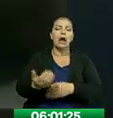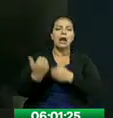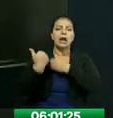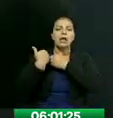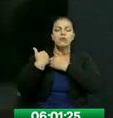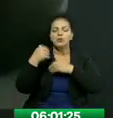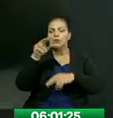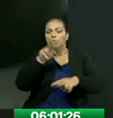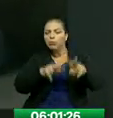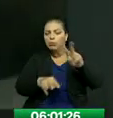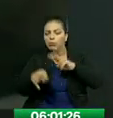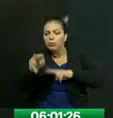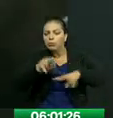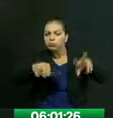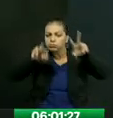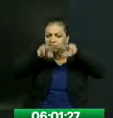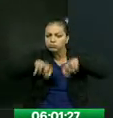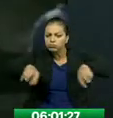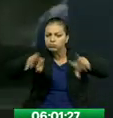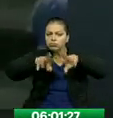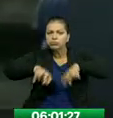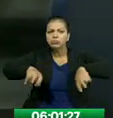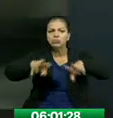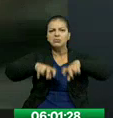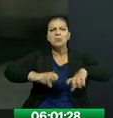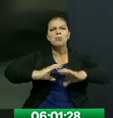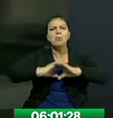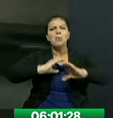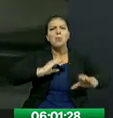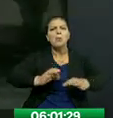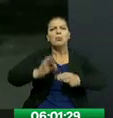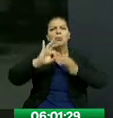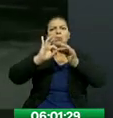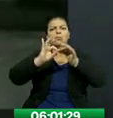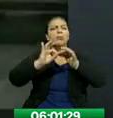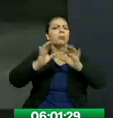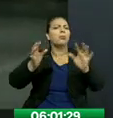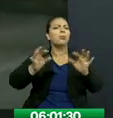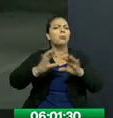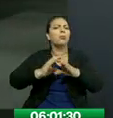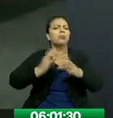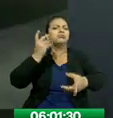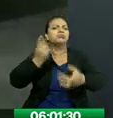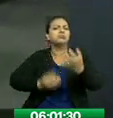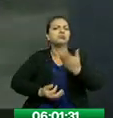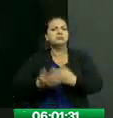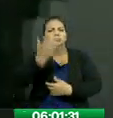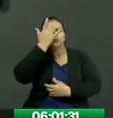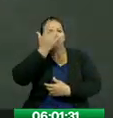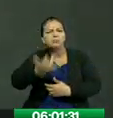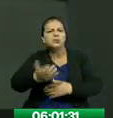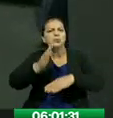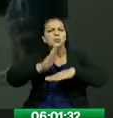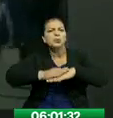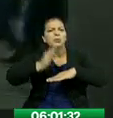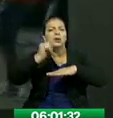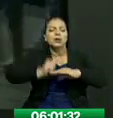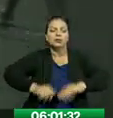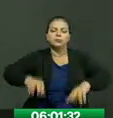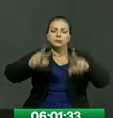para conocer cuáles serían las causas del siniestro, que afortunadamente no dejó víctimas que